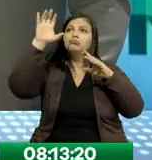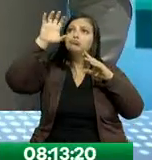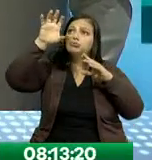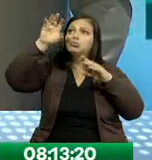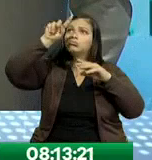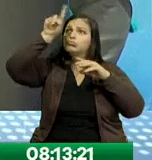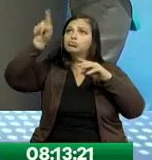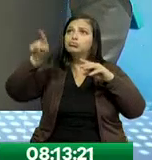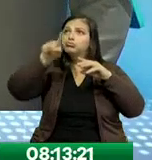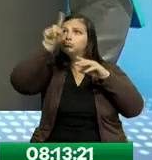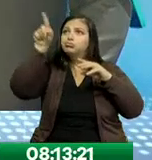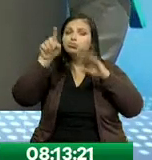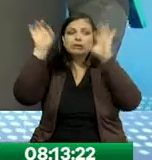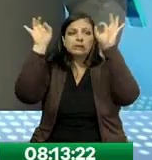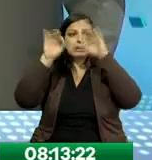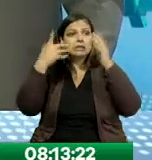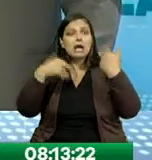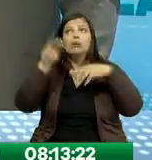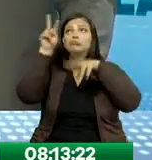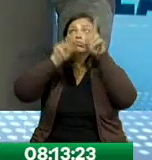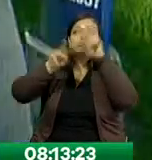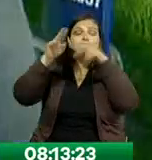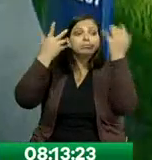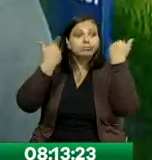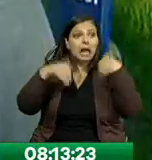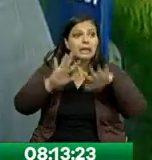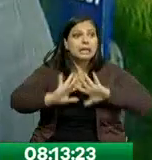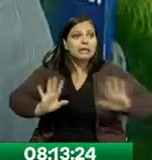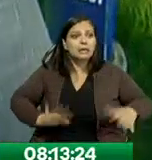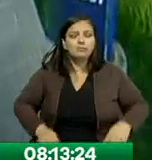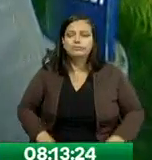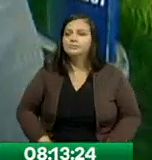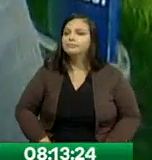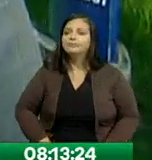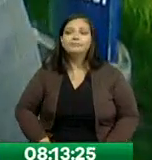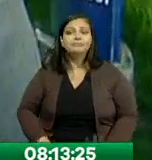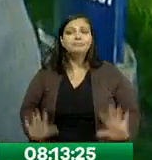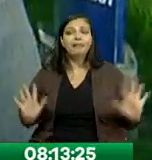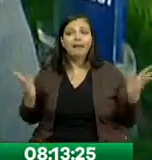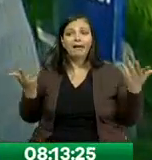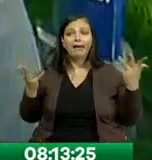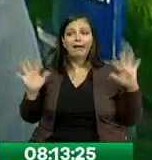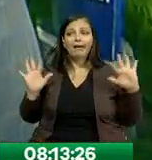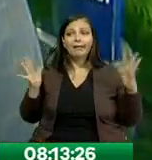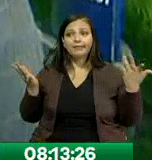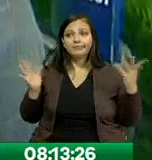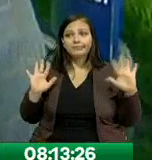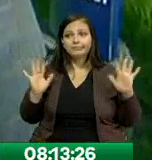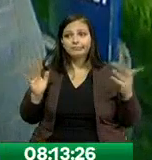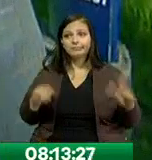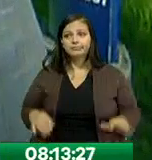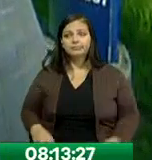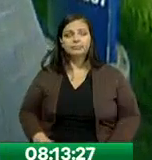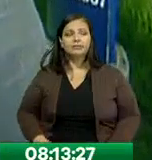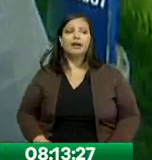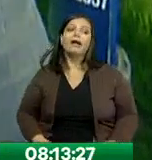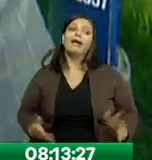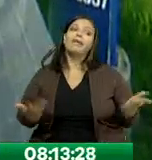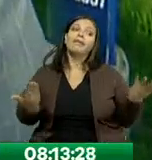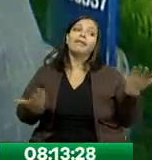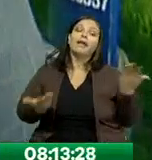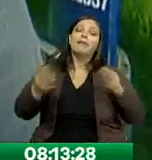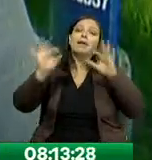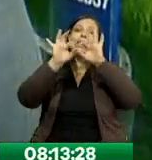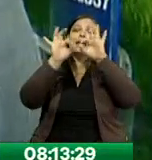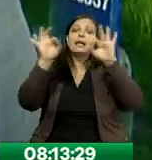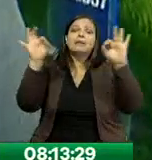De pronto puede ser eso, Hugo, porque aquí no ha llegado. No ha llegado todavía. No. Entonces se embarcó en un bus, en lugar de coger para acá, cogió para Daule. ¿Será